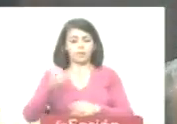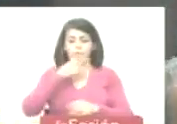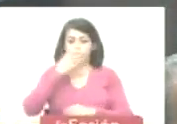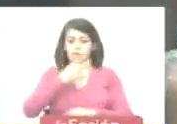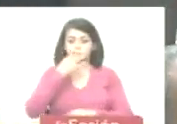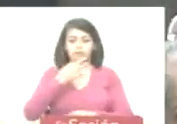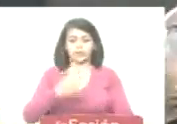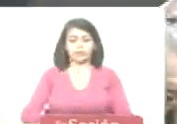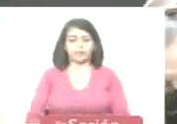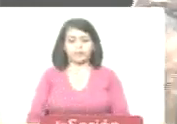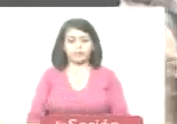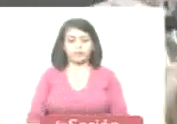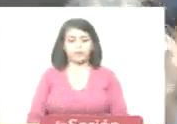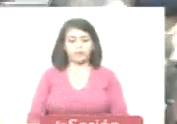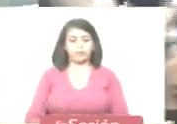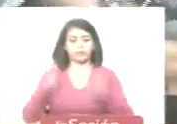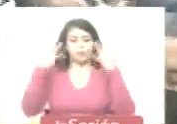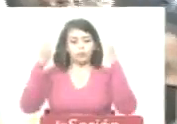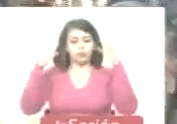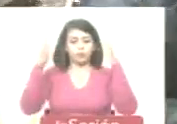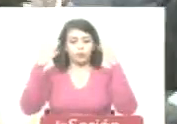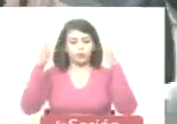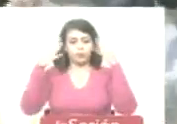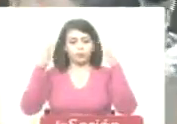tardes. Gracias, diputado.